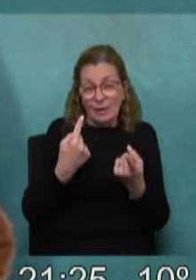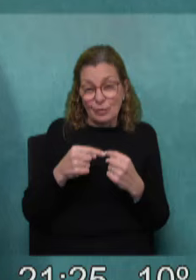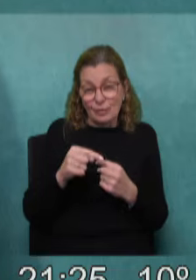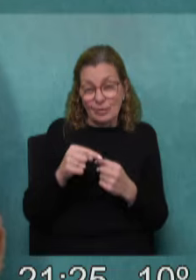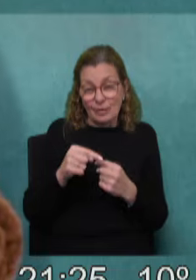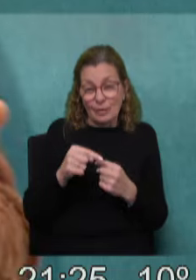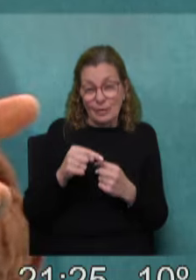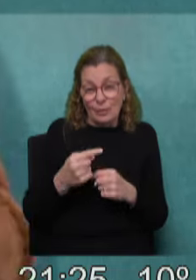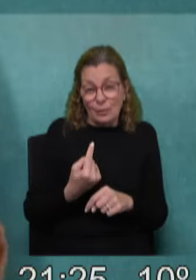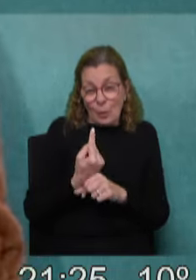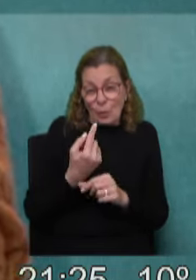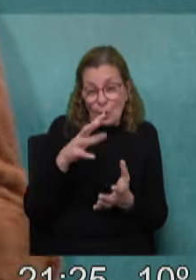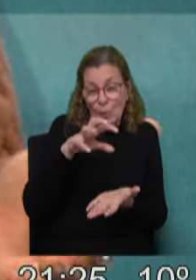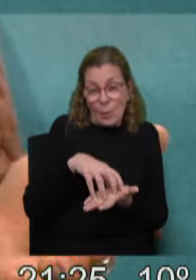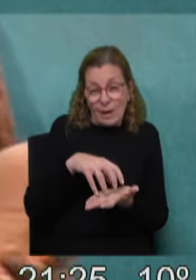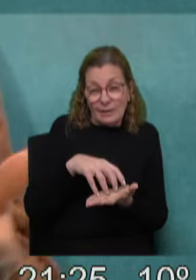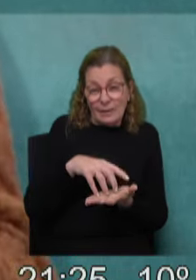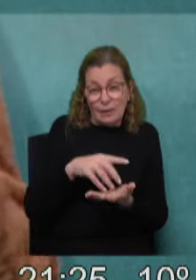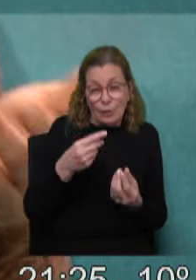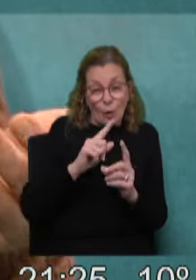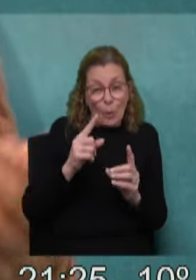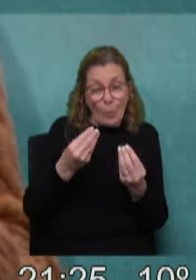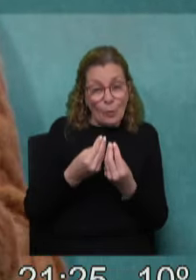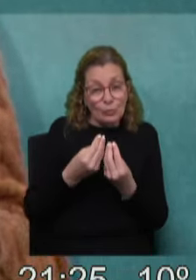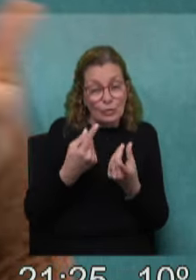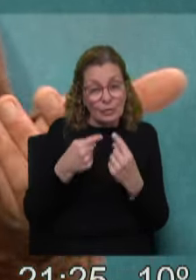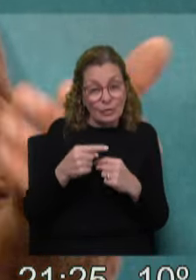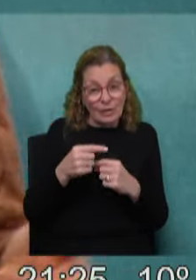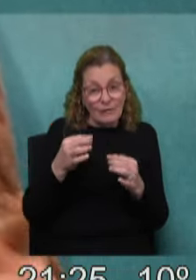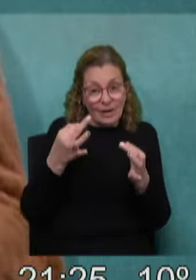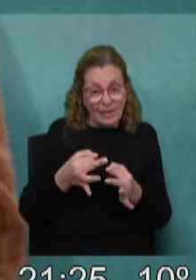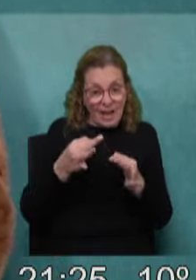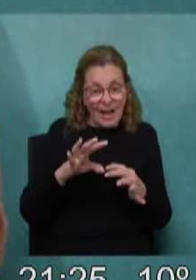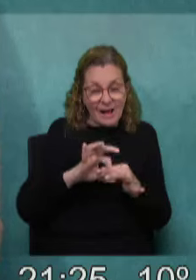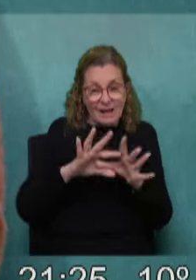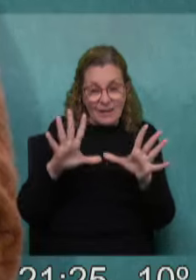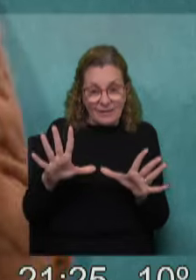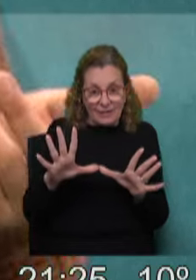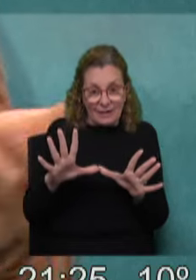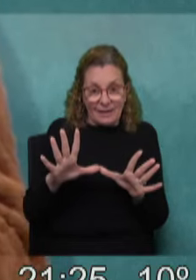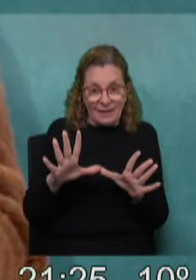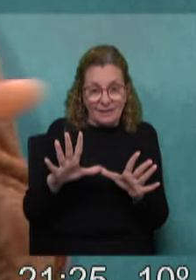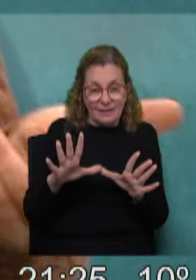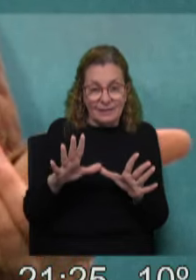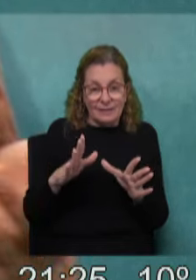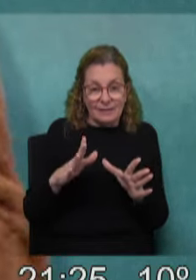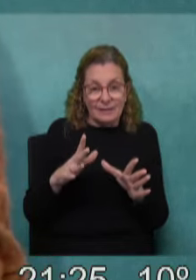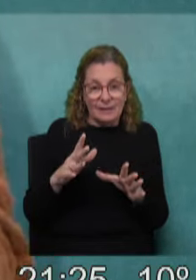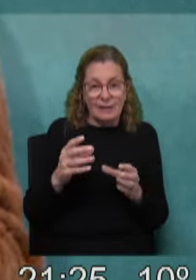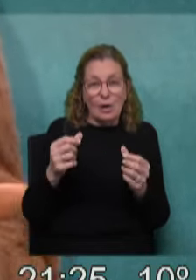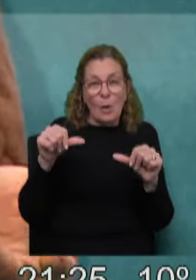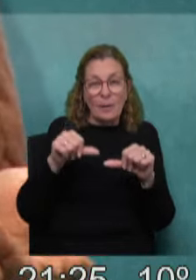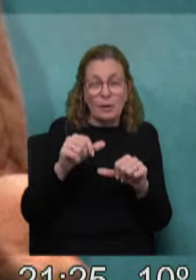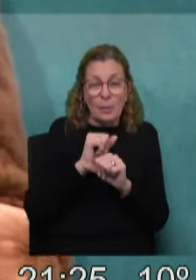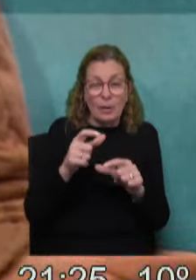es uno de los lugares que tampoco son tantos en donde realmente podés ser libre al extremo. ¿Qué es lo peor que puede pasar? ¿Que haga un